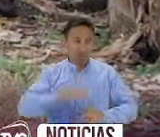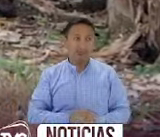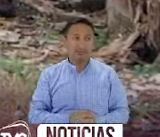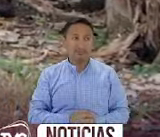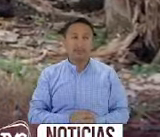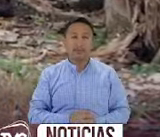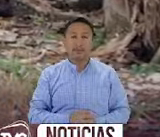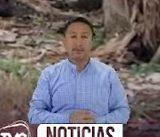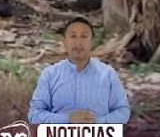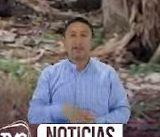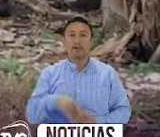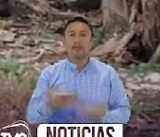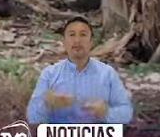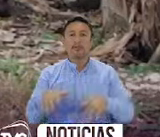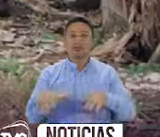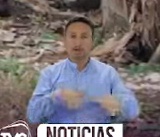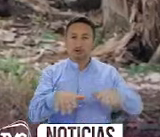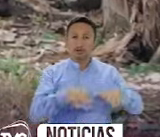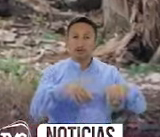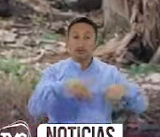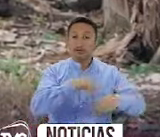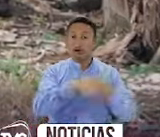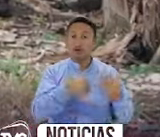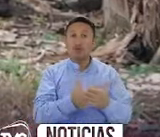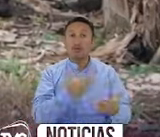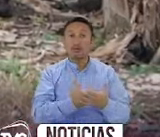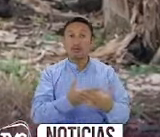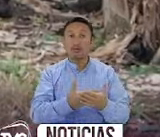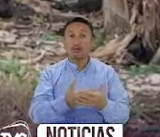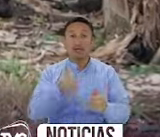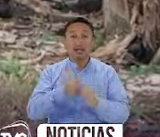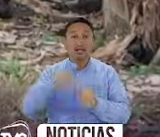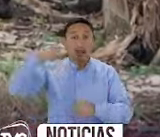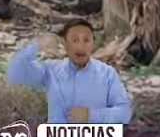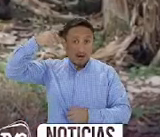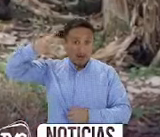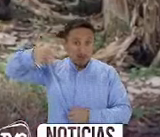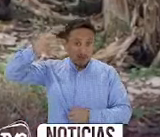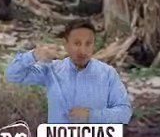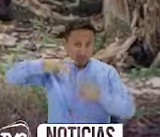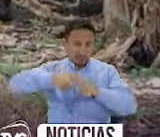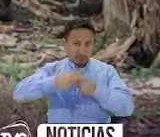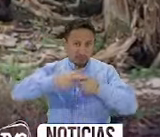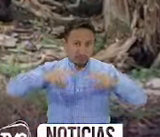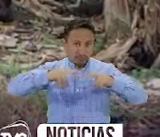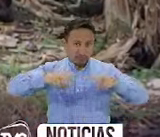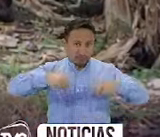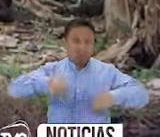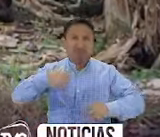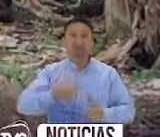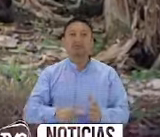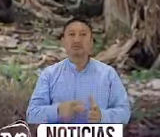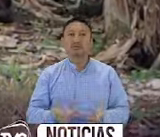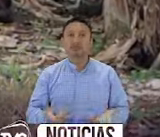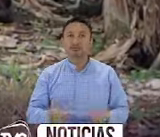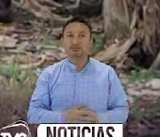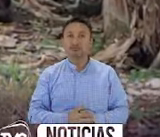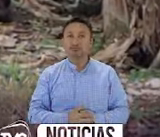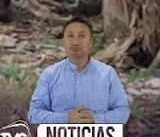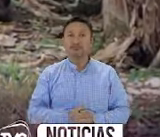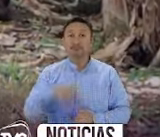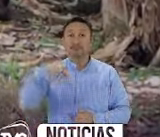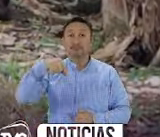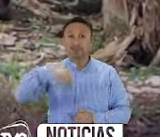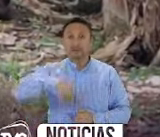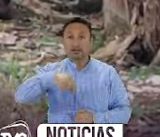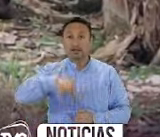coordinación, levantando cámaras, levantando una línea investigativa para ver qué es lo que sucedió en este evento. Como les digo, está relacionado el evento del día de